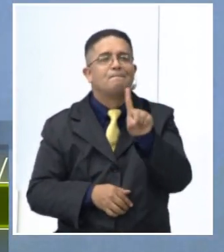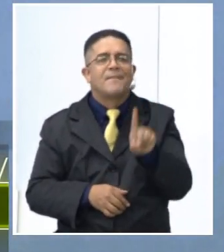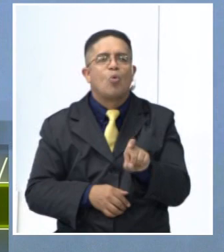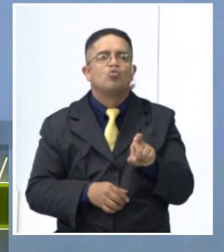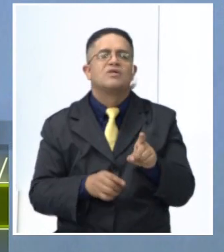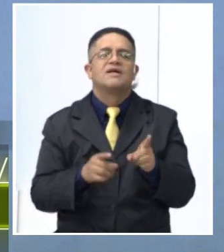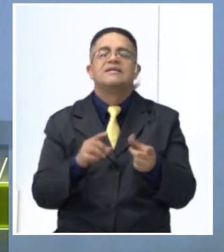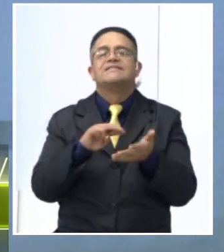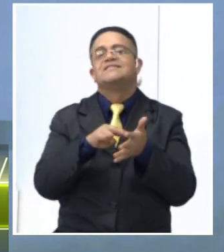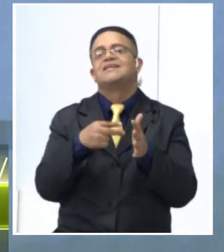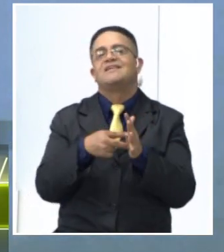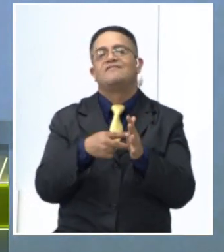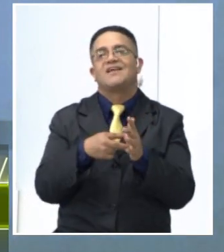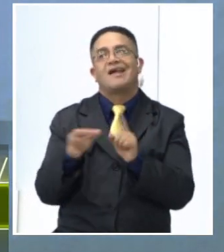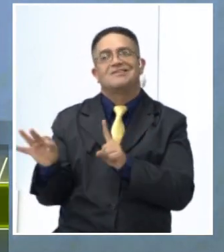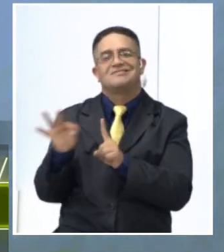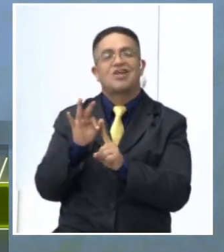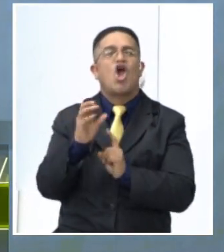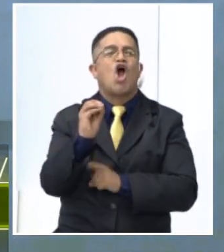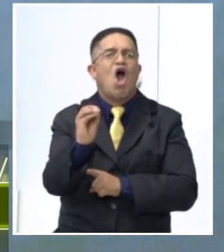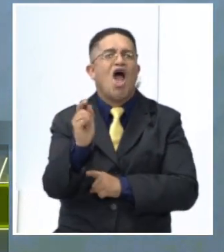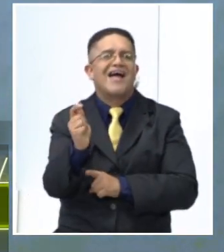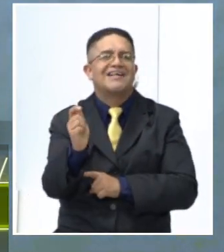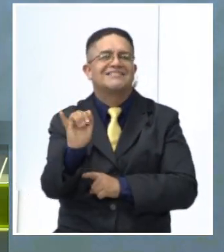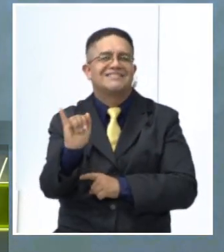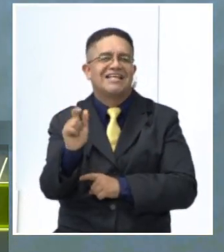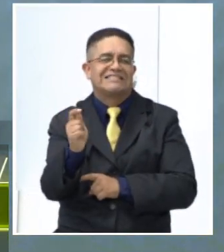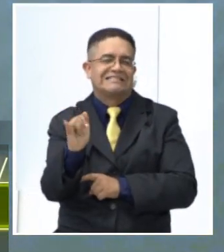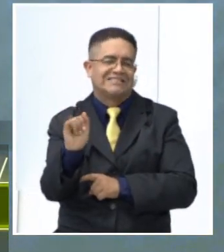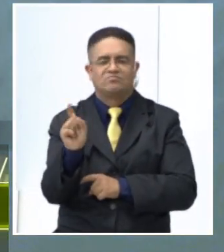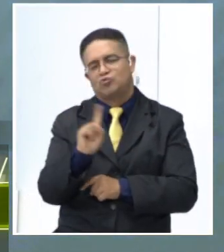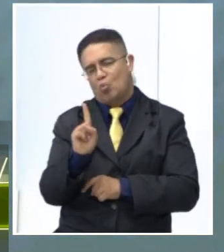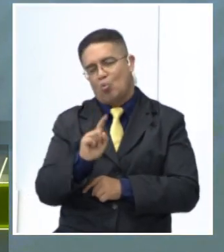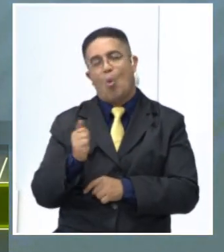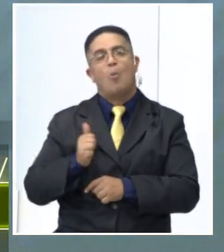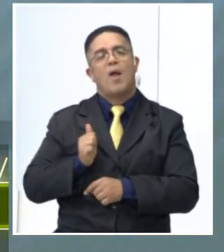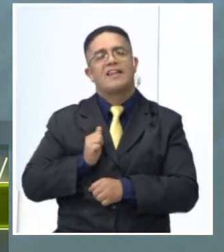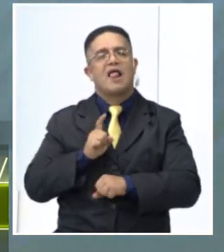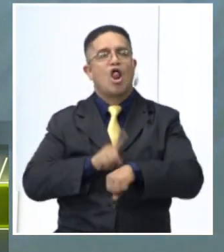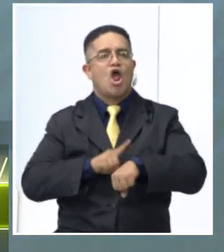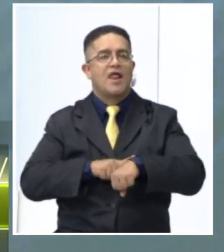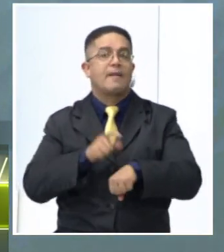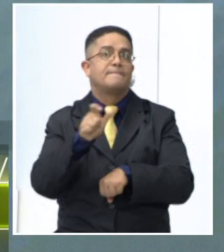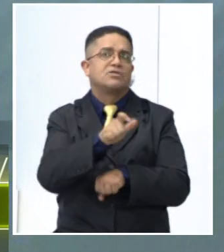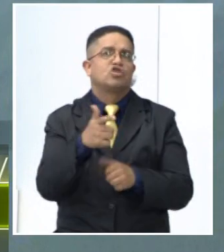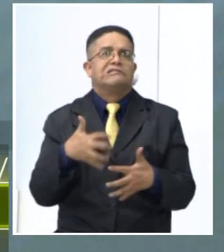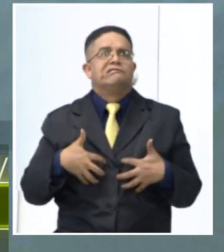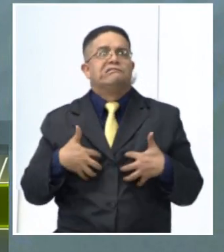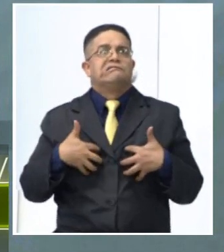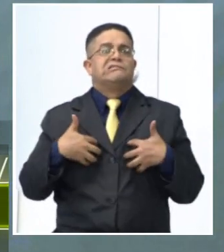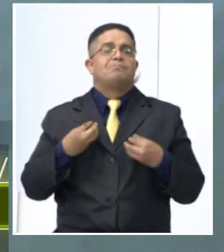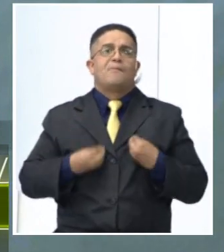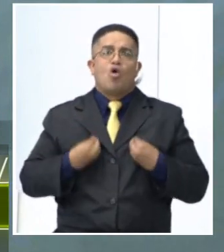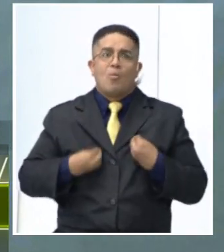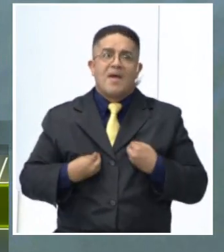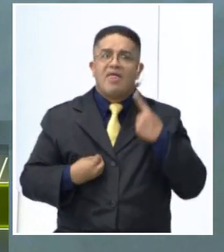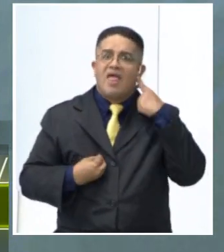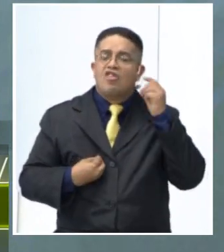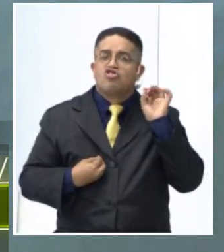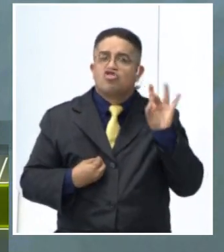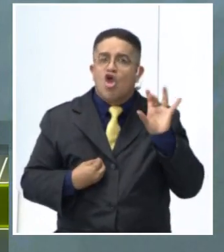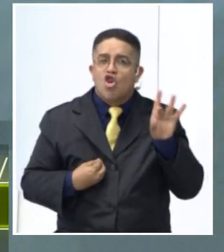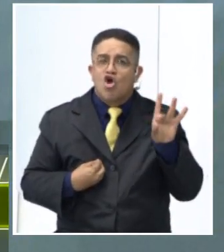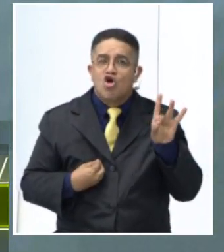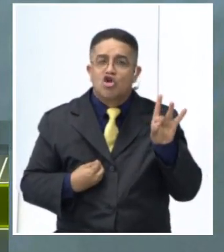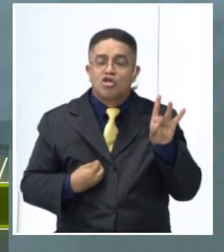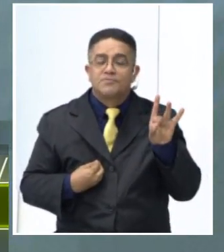dolor de oído significa una otitis. Nosotros nos llegan a cualquier hora las personas un poco pues desesperadas por un dolor de oído y